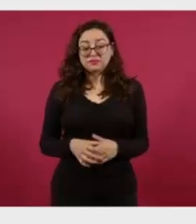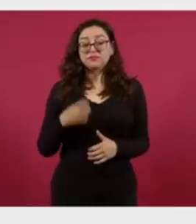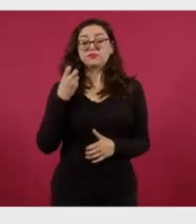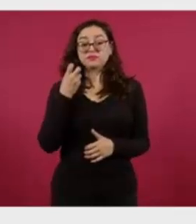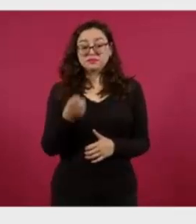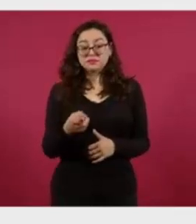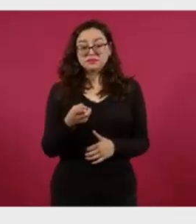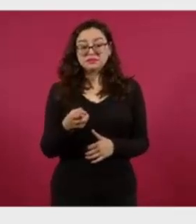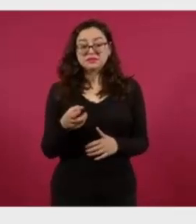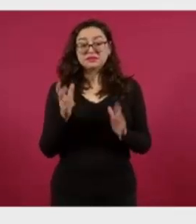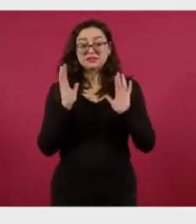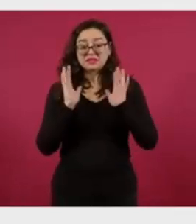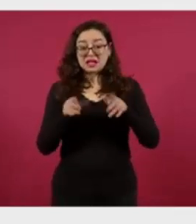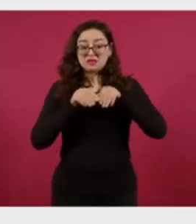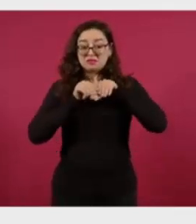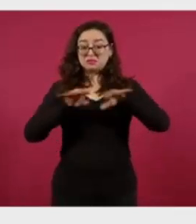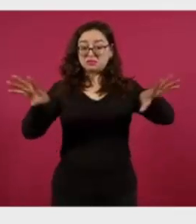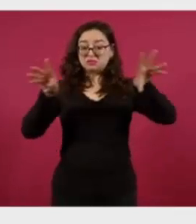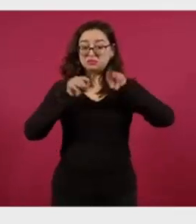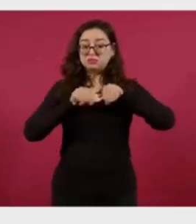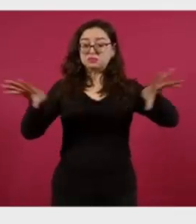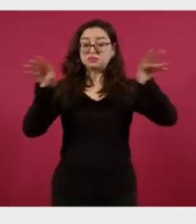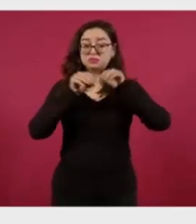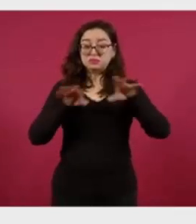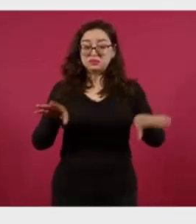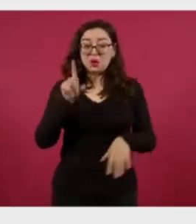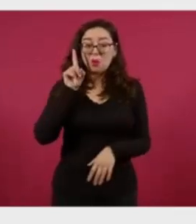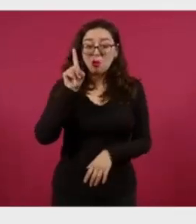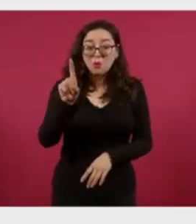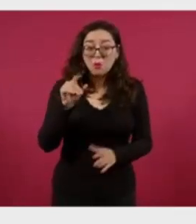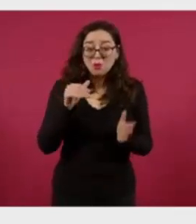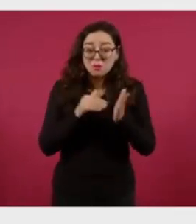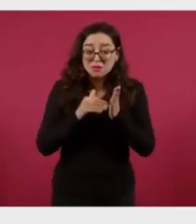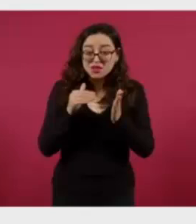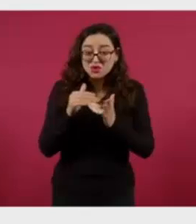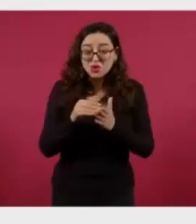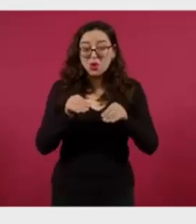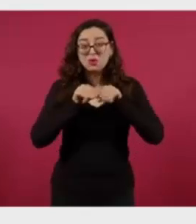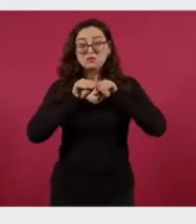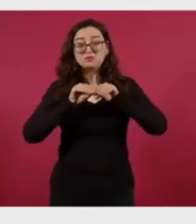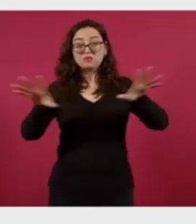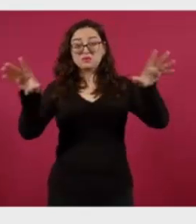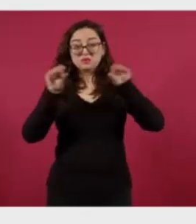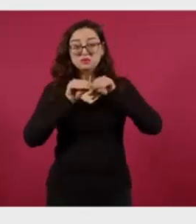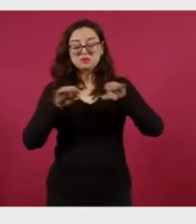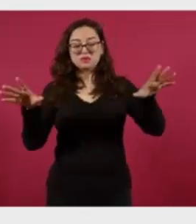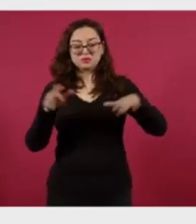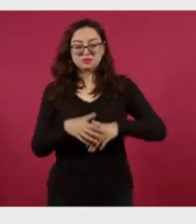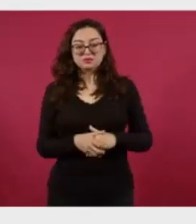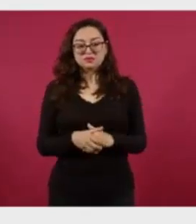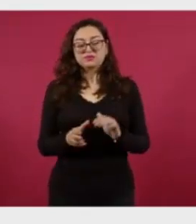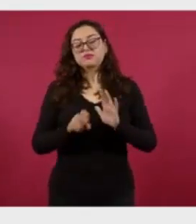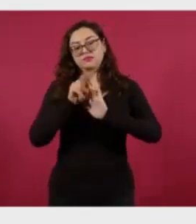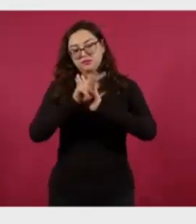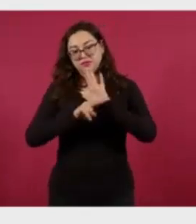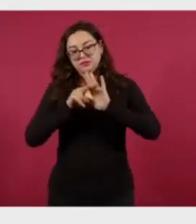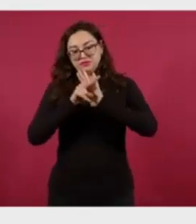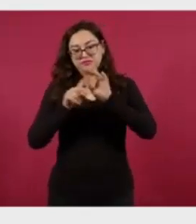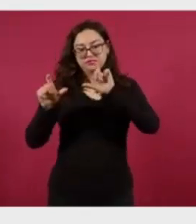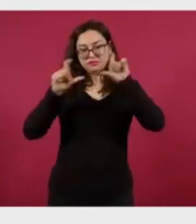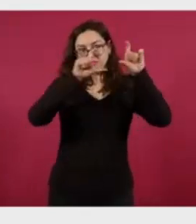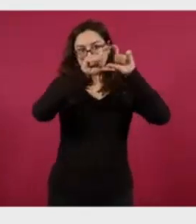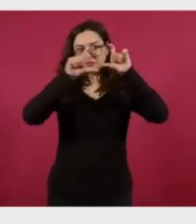Esta publicación lleva casi 1 millón de reproducciones. A la videograbación le acompaña un texto en el que se